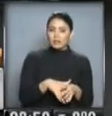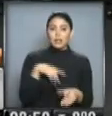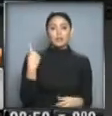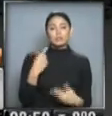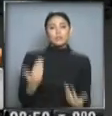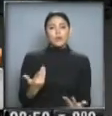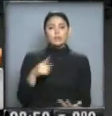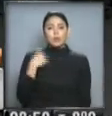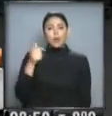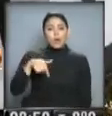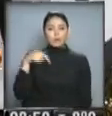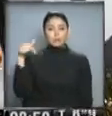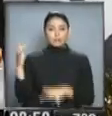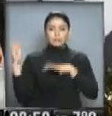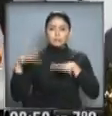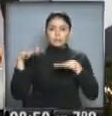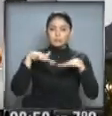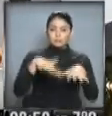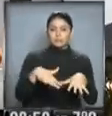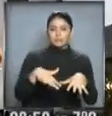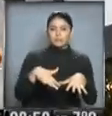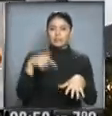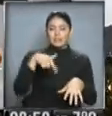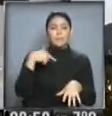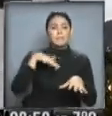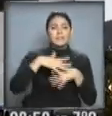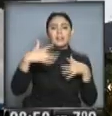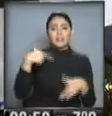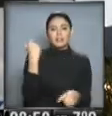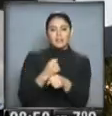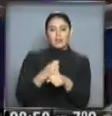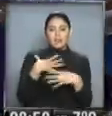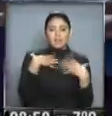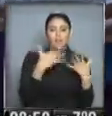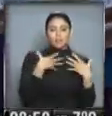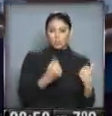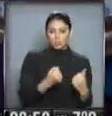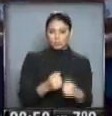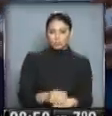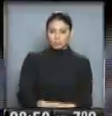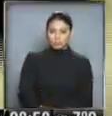por estas cuestiones que estamos hoy acá participando de esta gran marcha de los trabajadores de la salud.